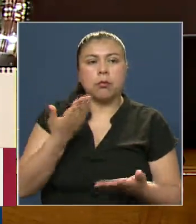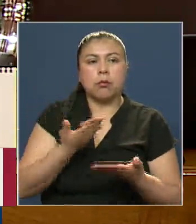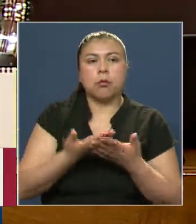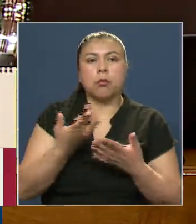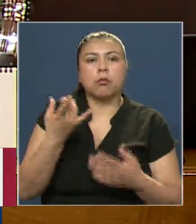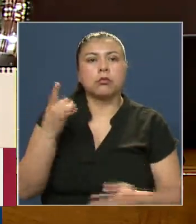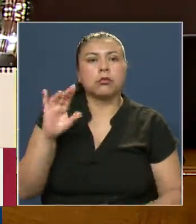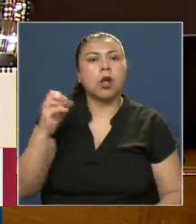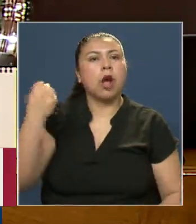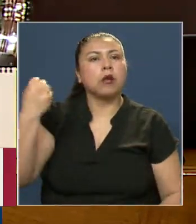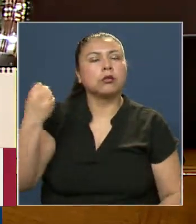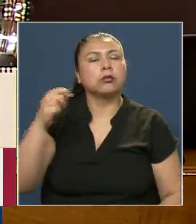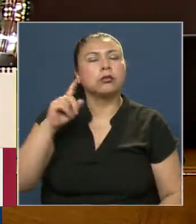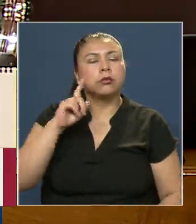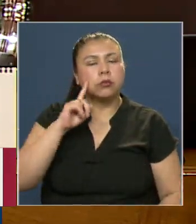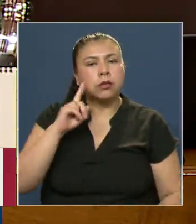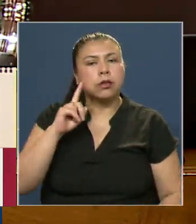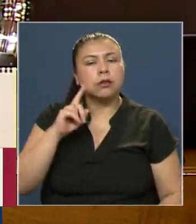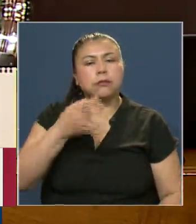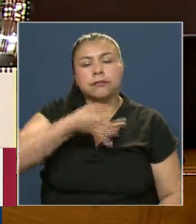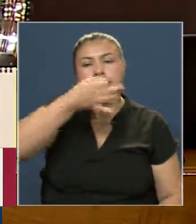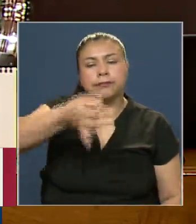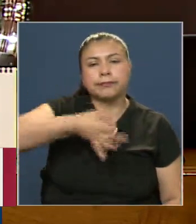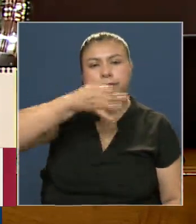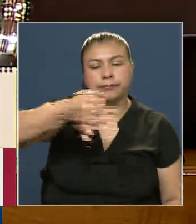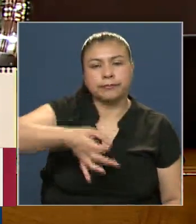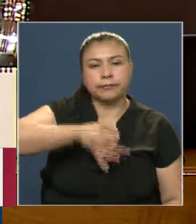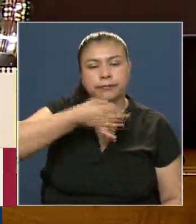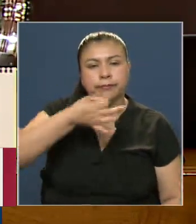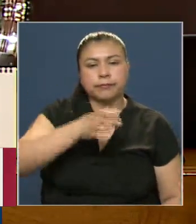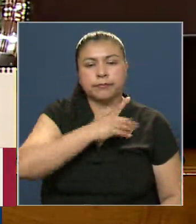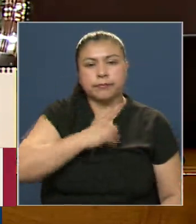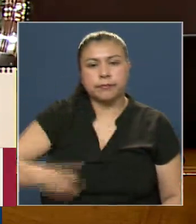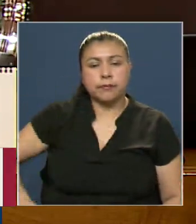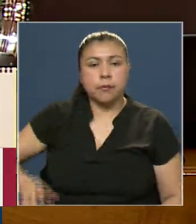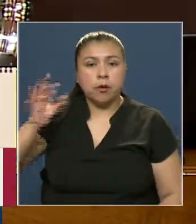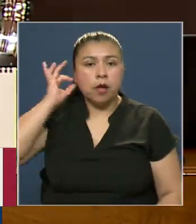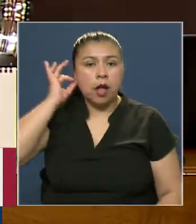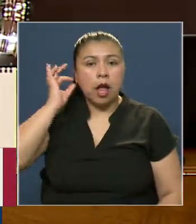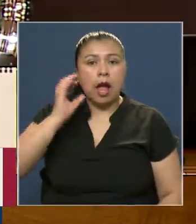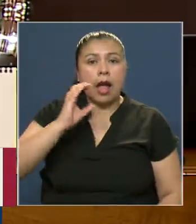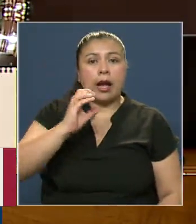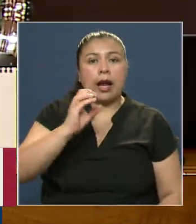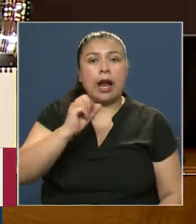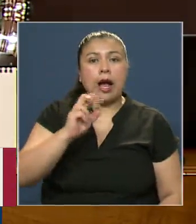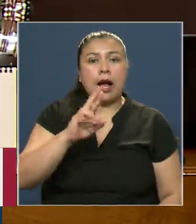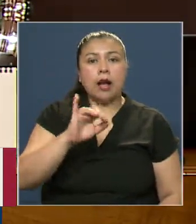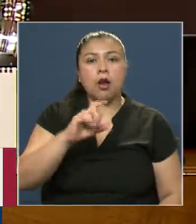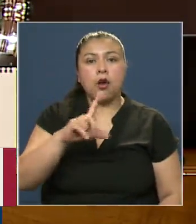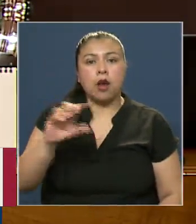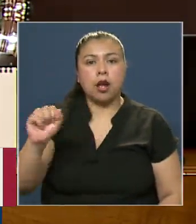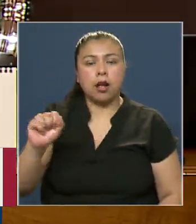comunista, tiene la palabra la diputada Carol Cariola.